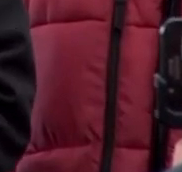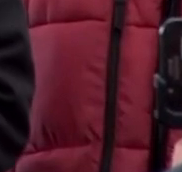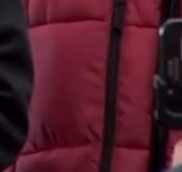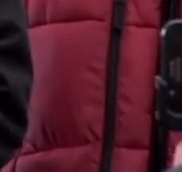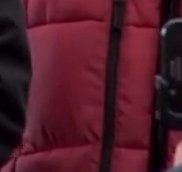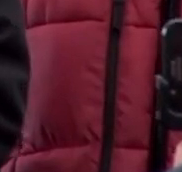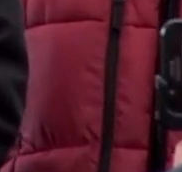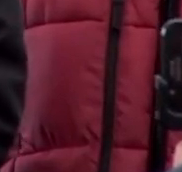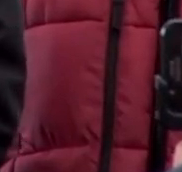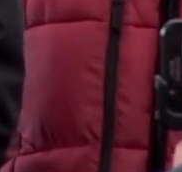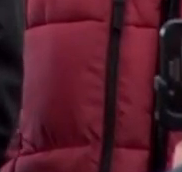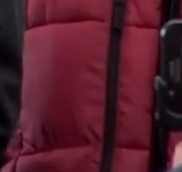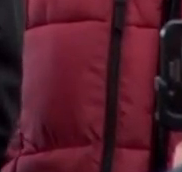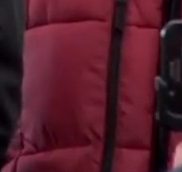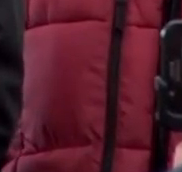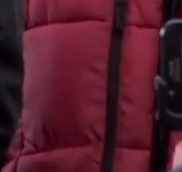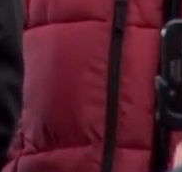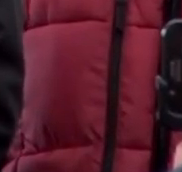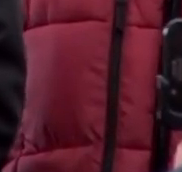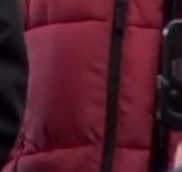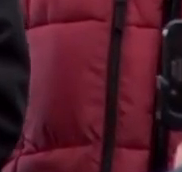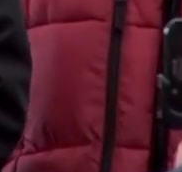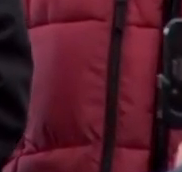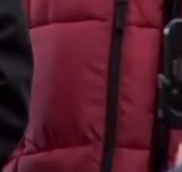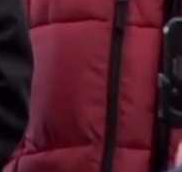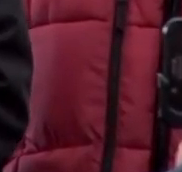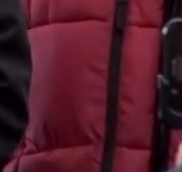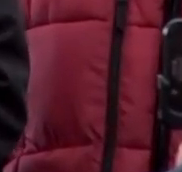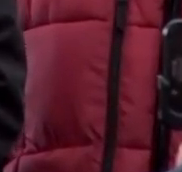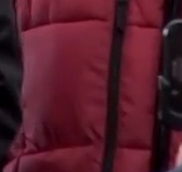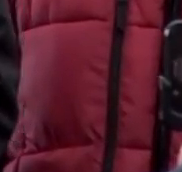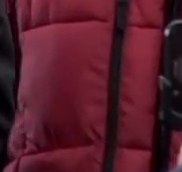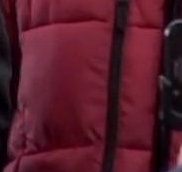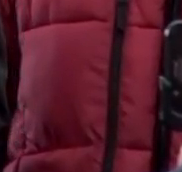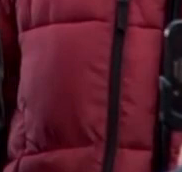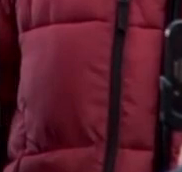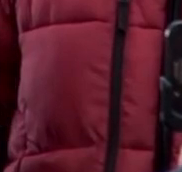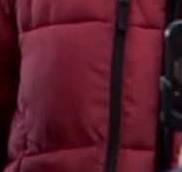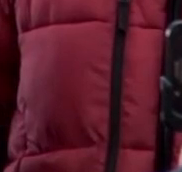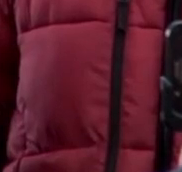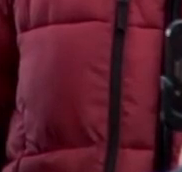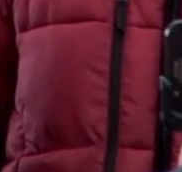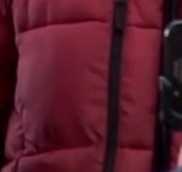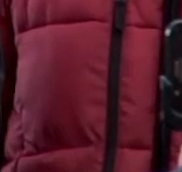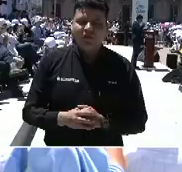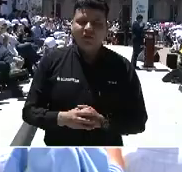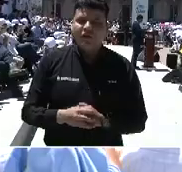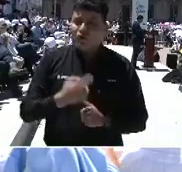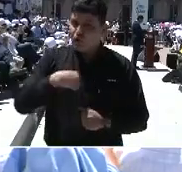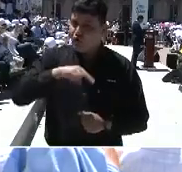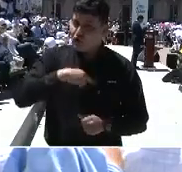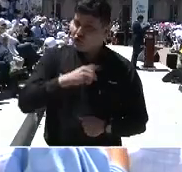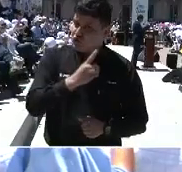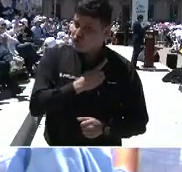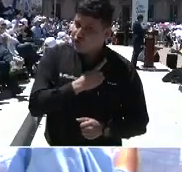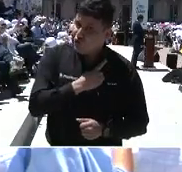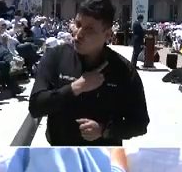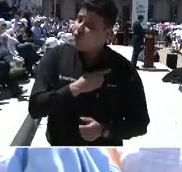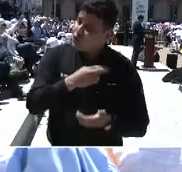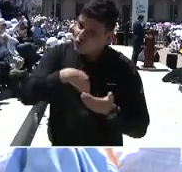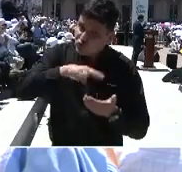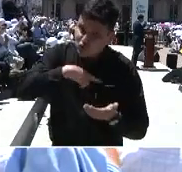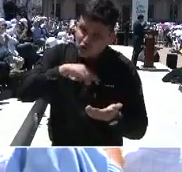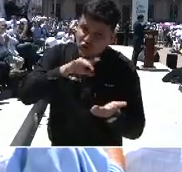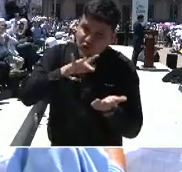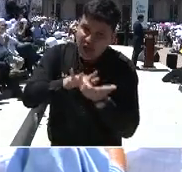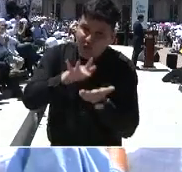el periodista comentó que en lo que lleva de su administración corral ha utilizado el poder del estado recursos materiales humanos